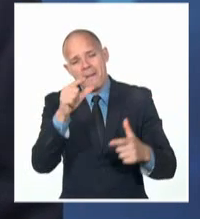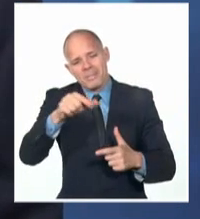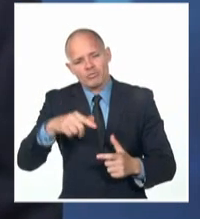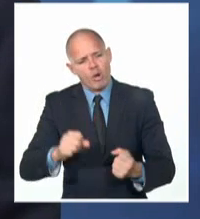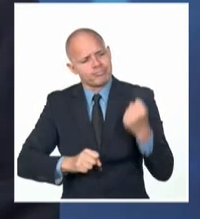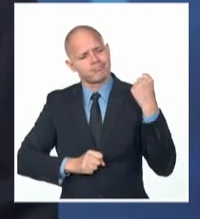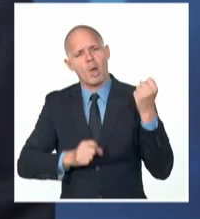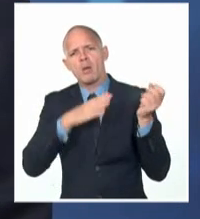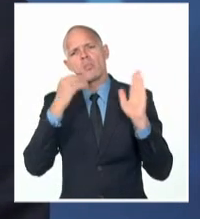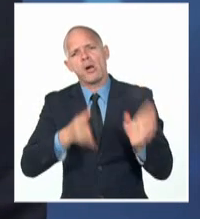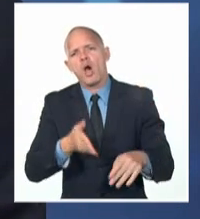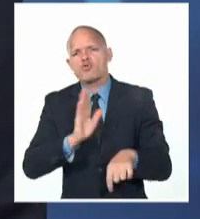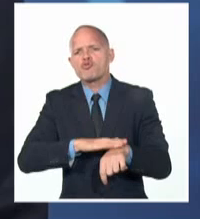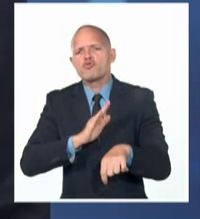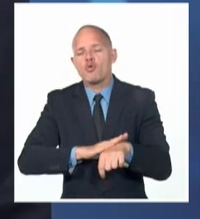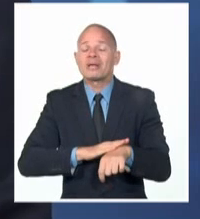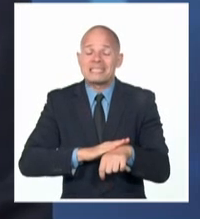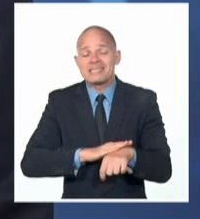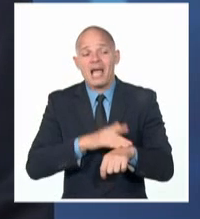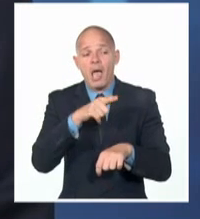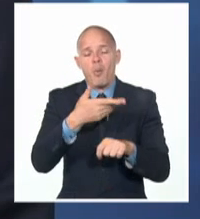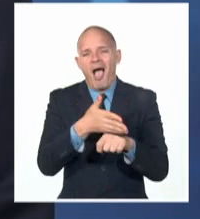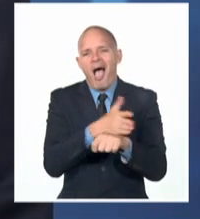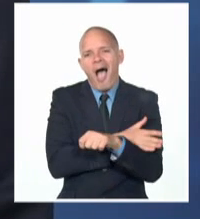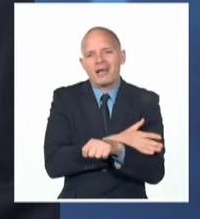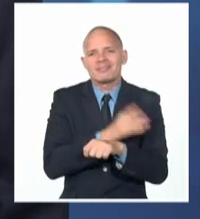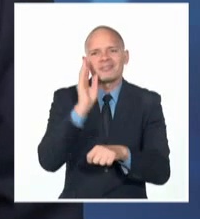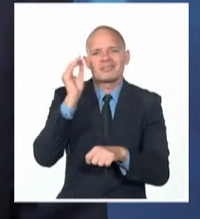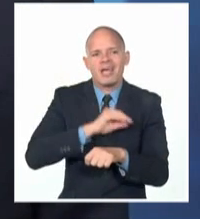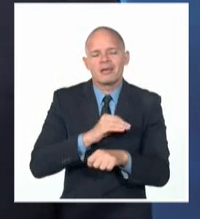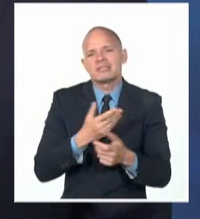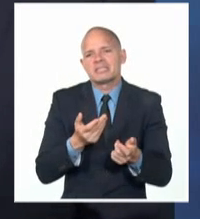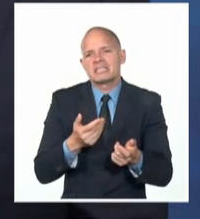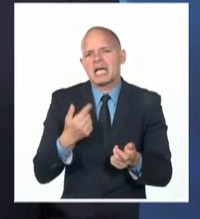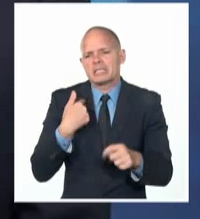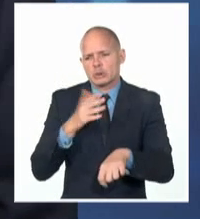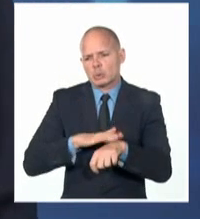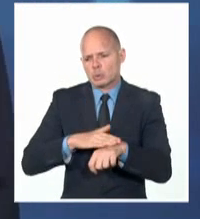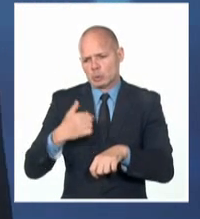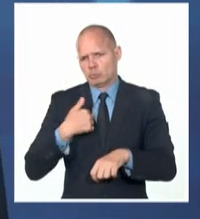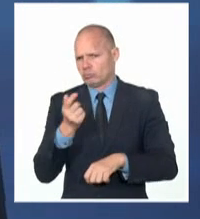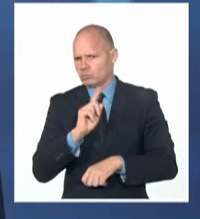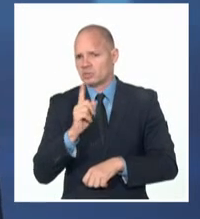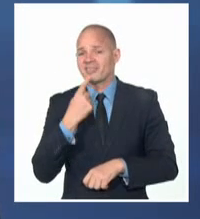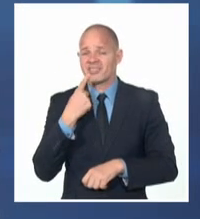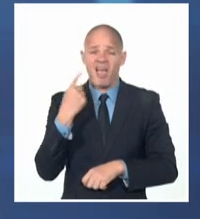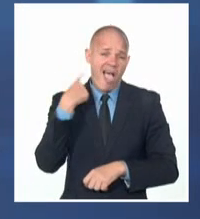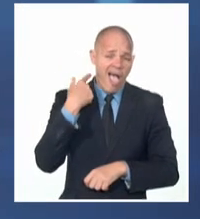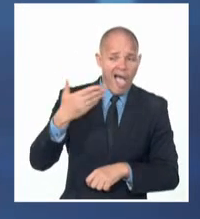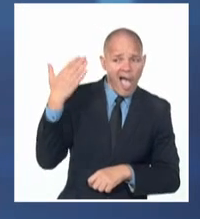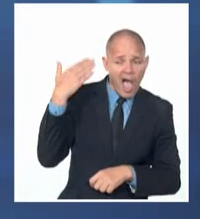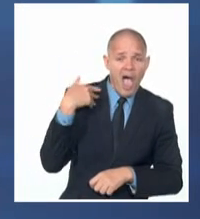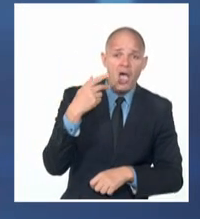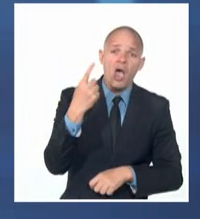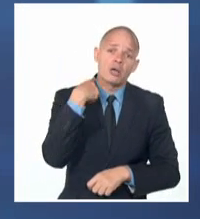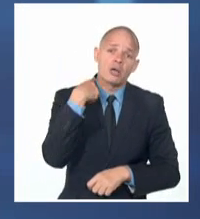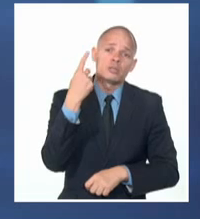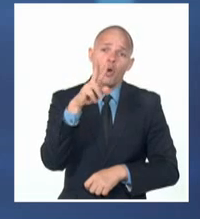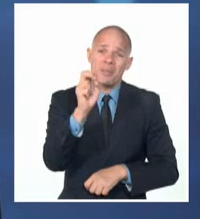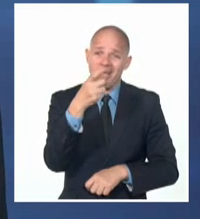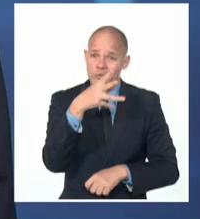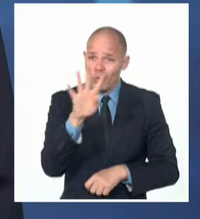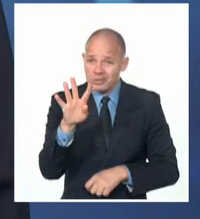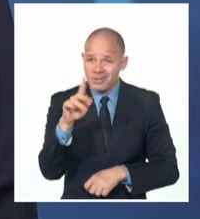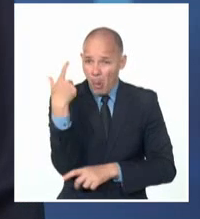Kiev previo a la operación militar rusa, al tiempo que apuntó al golpe de Estado de 2014 como la fuente de poder del régimen